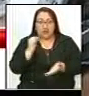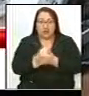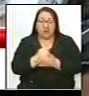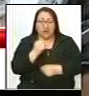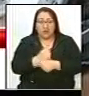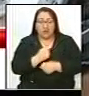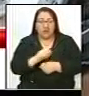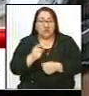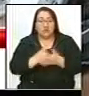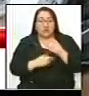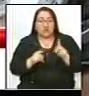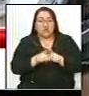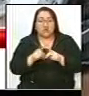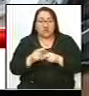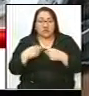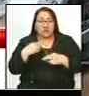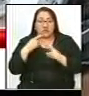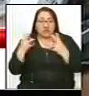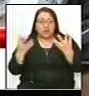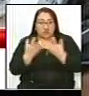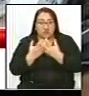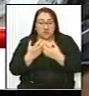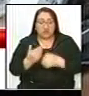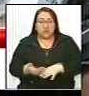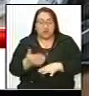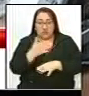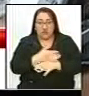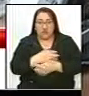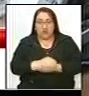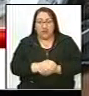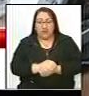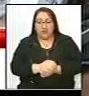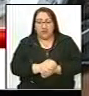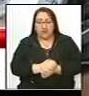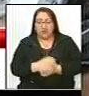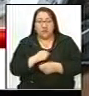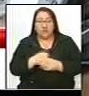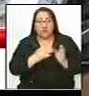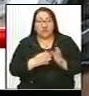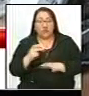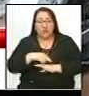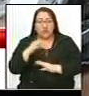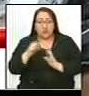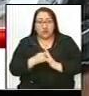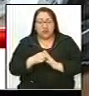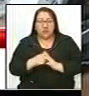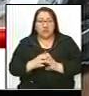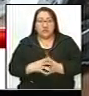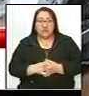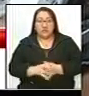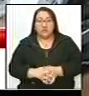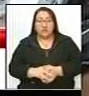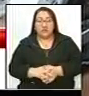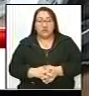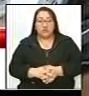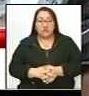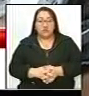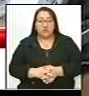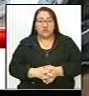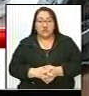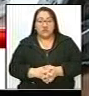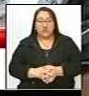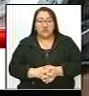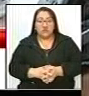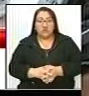operación, sino tiene una relación previa en la preparación del proyecto, en la contemplación de todos